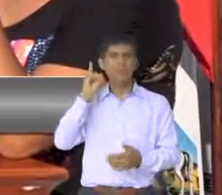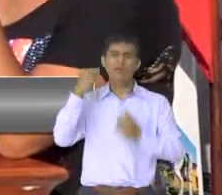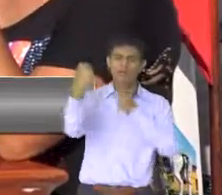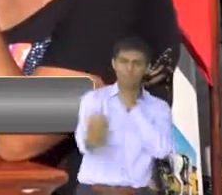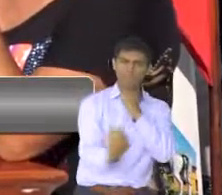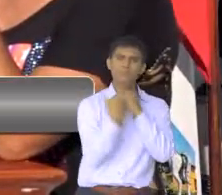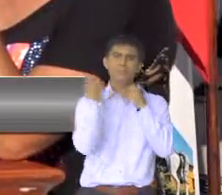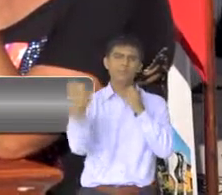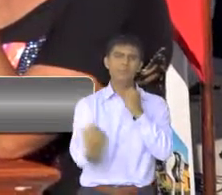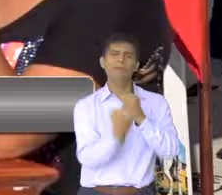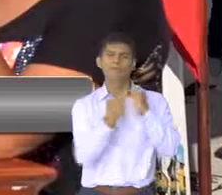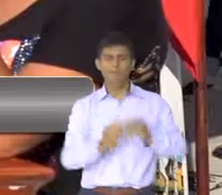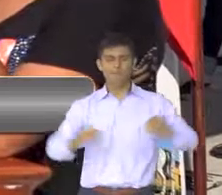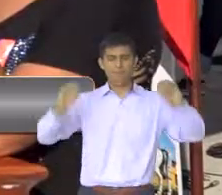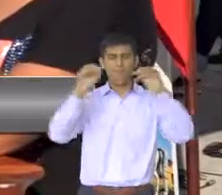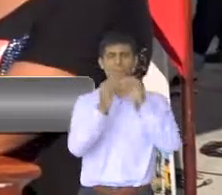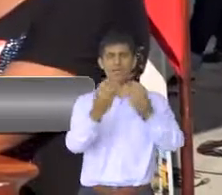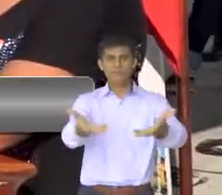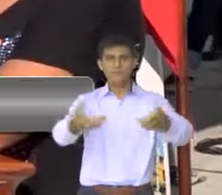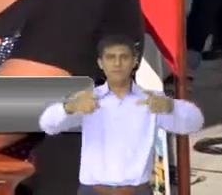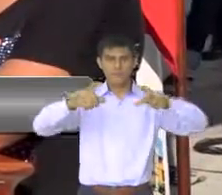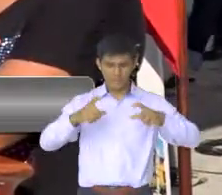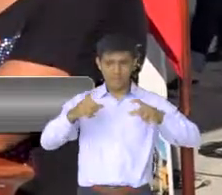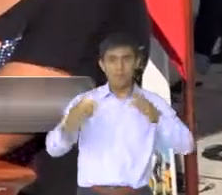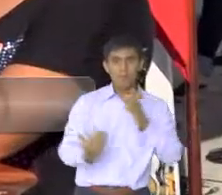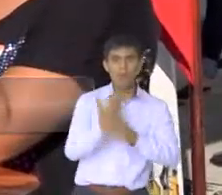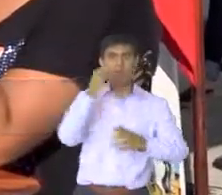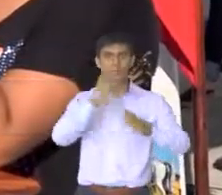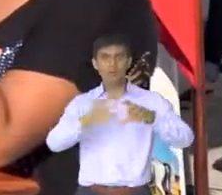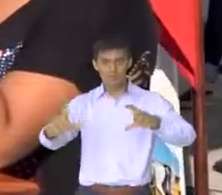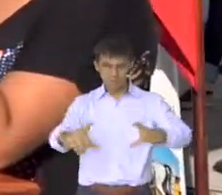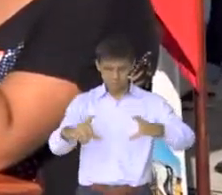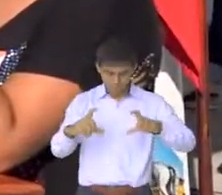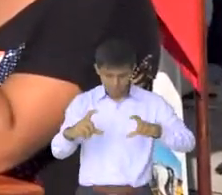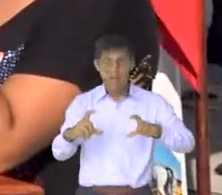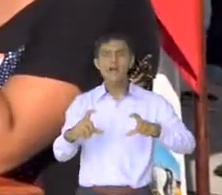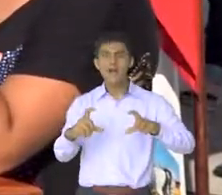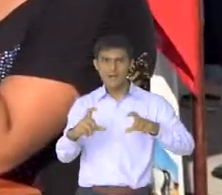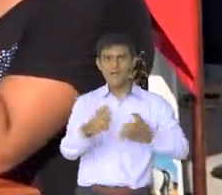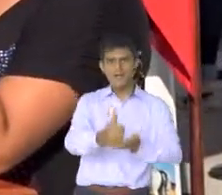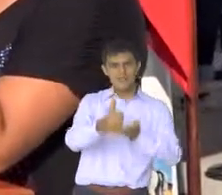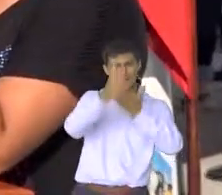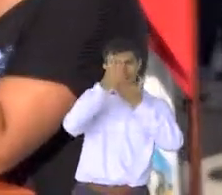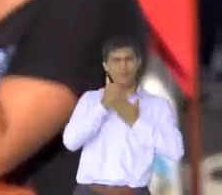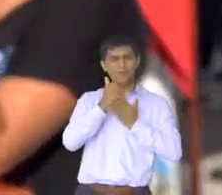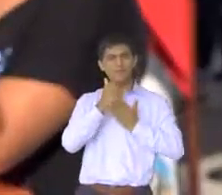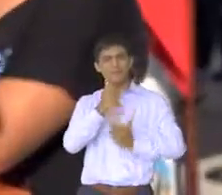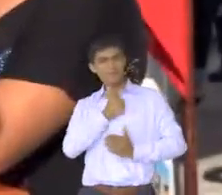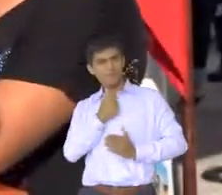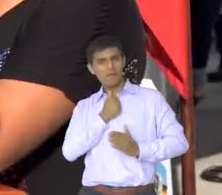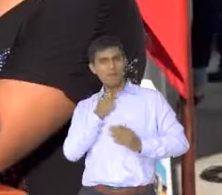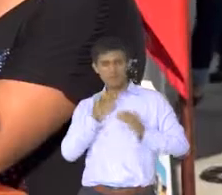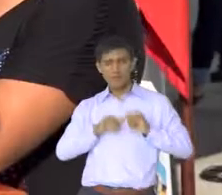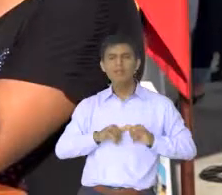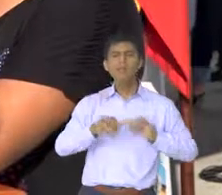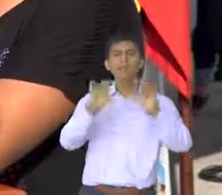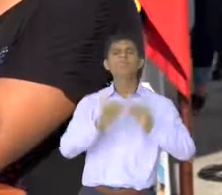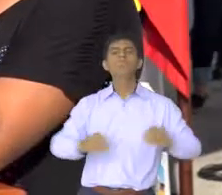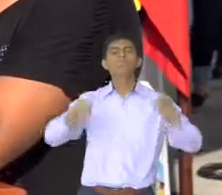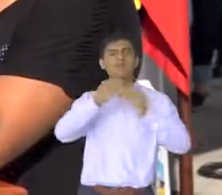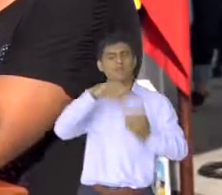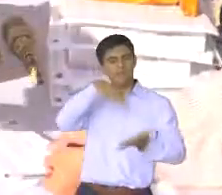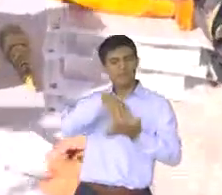el apoyo que nos brinda al darnos esta tablet, ya que nos facilita para